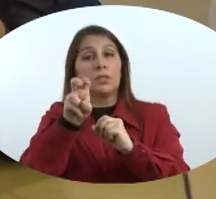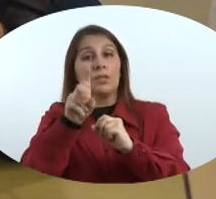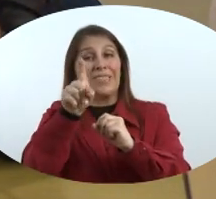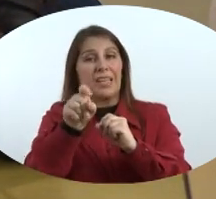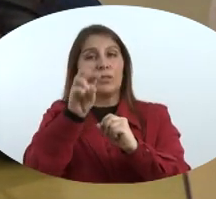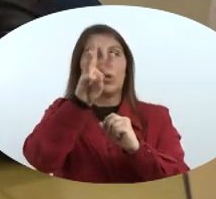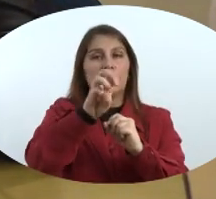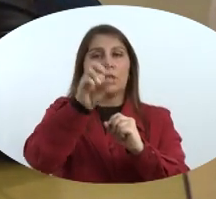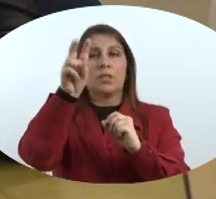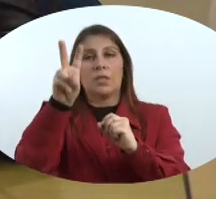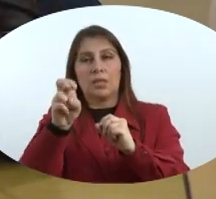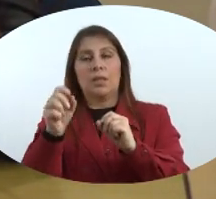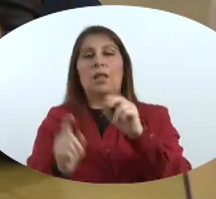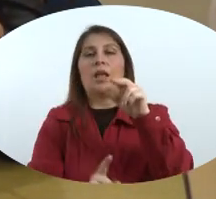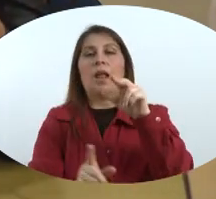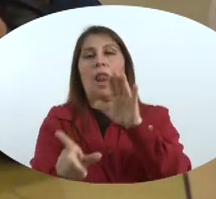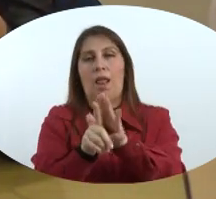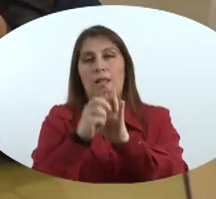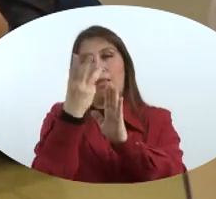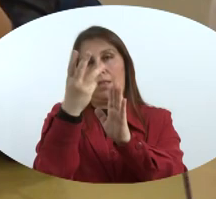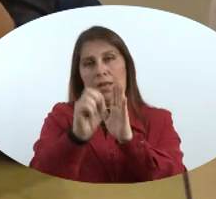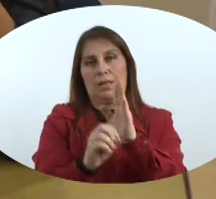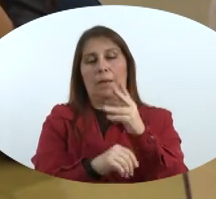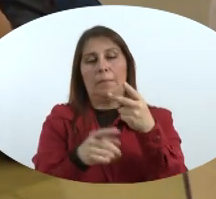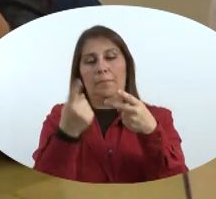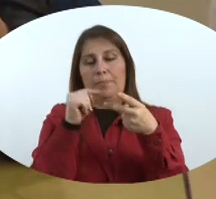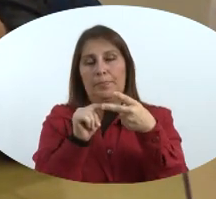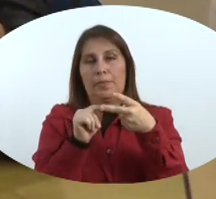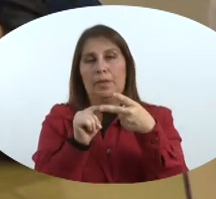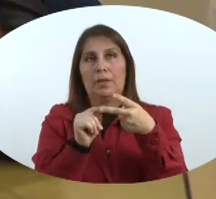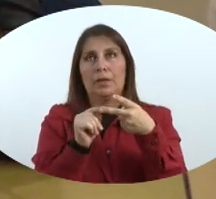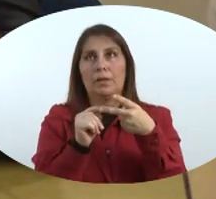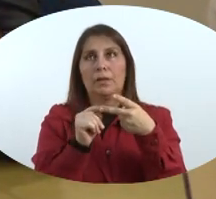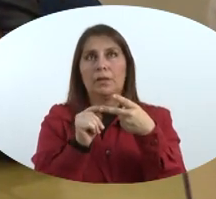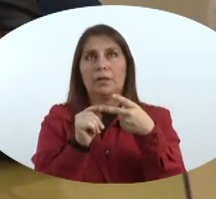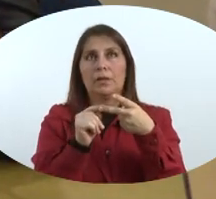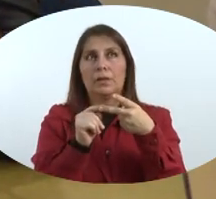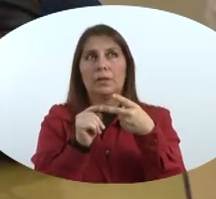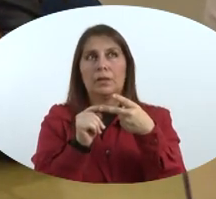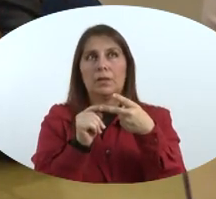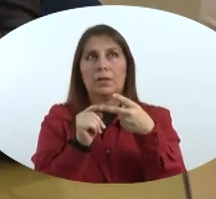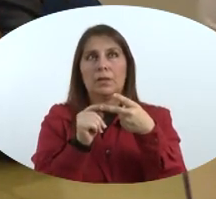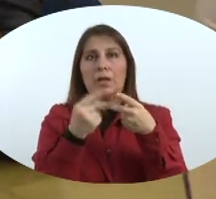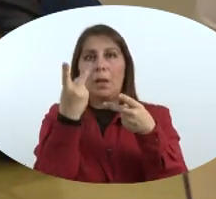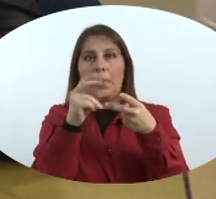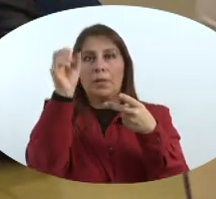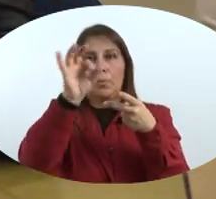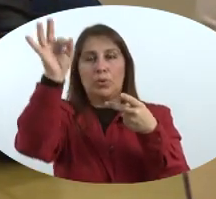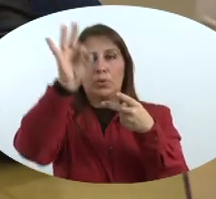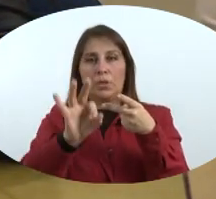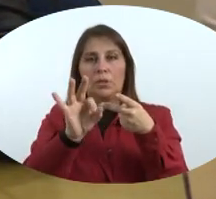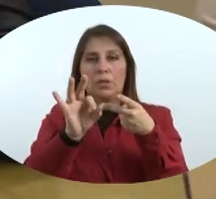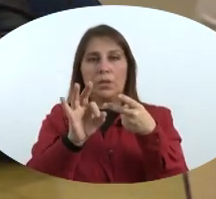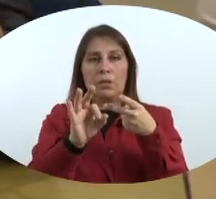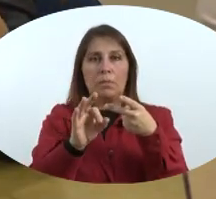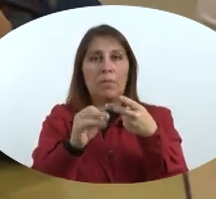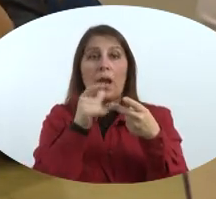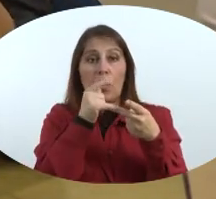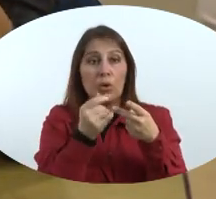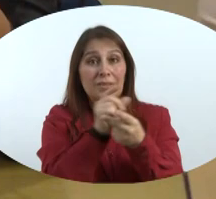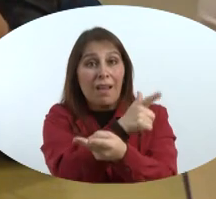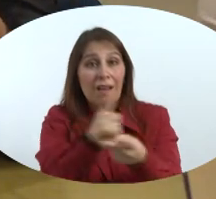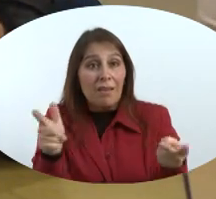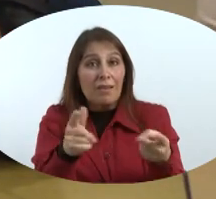86 y 87 de la ley 30 segundos y qué bueno que se ejecuten lo de los ve el 20 por ciento de los saldos presupuestales no